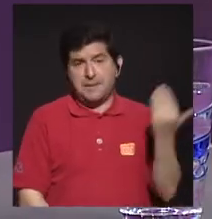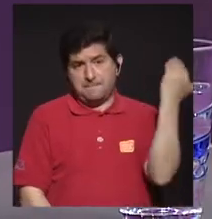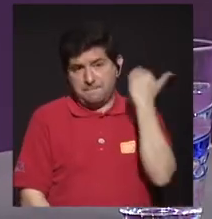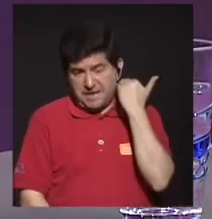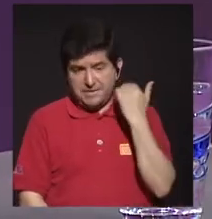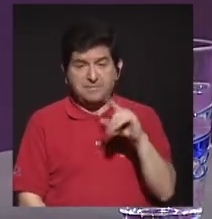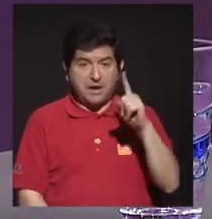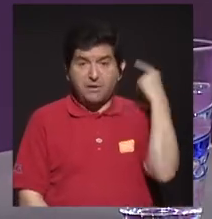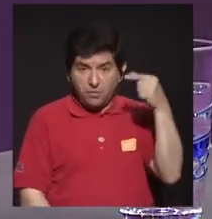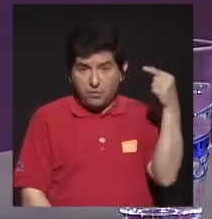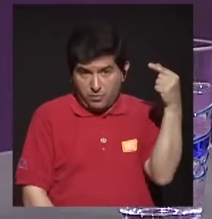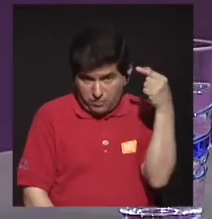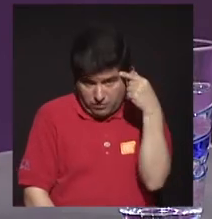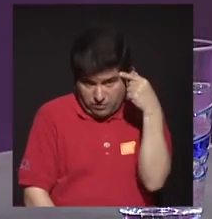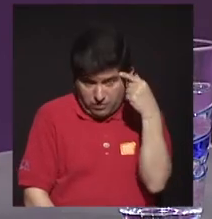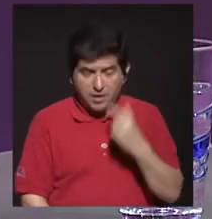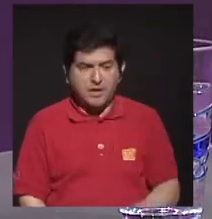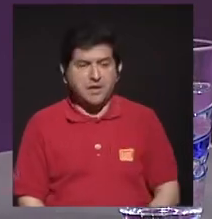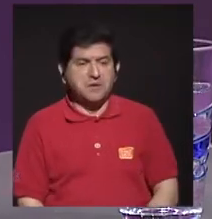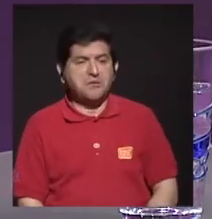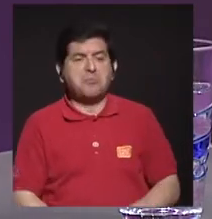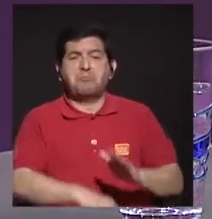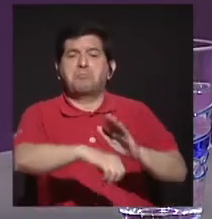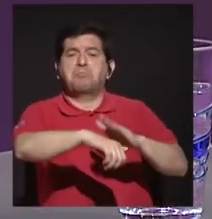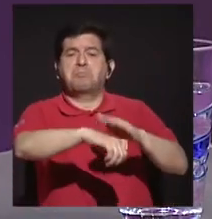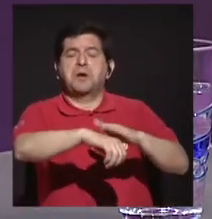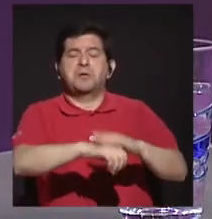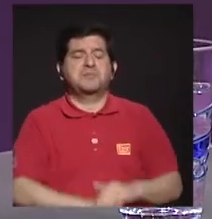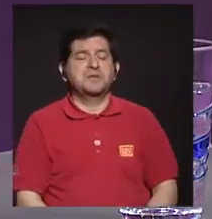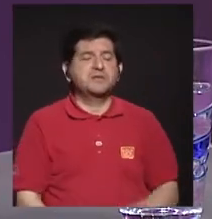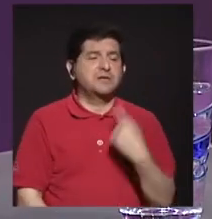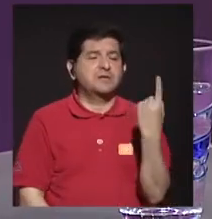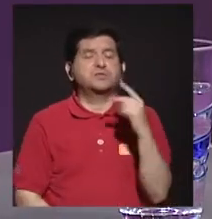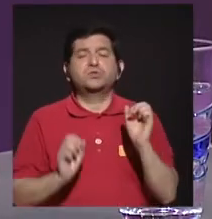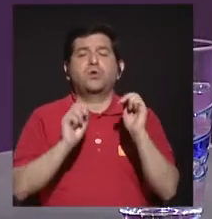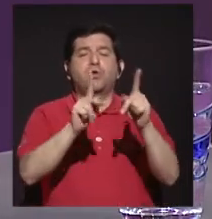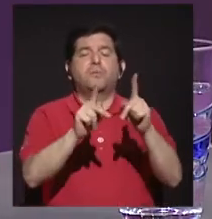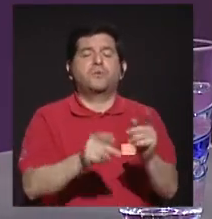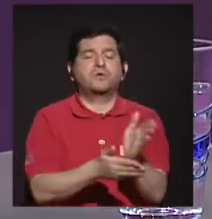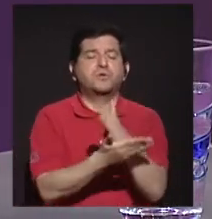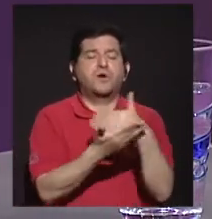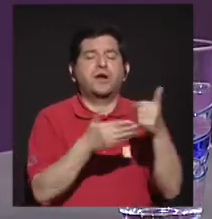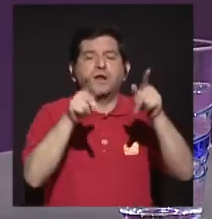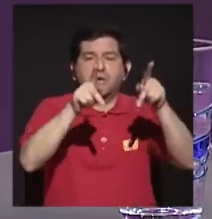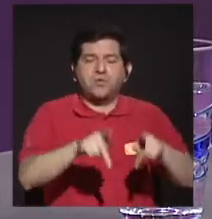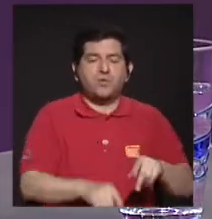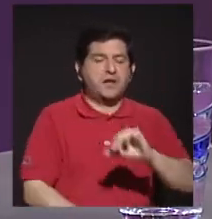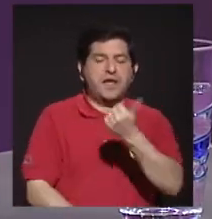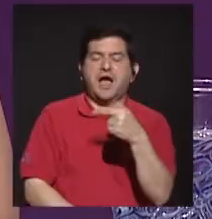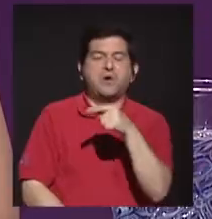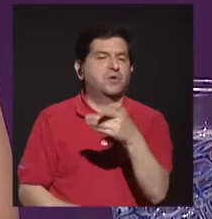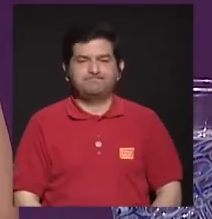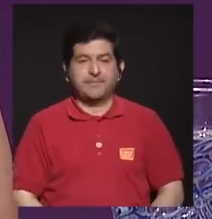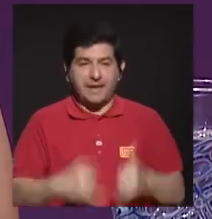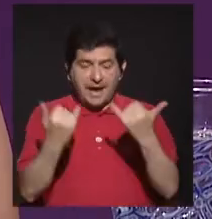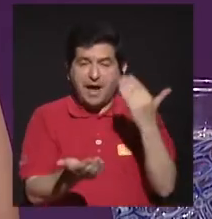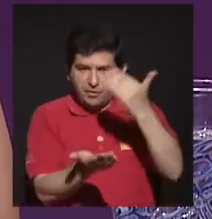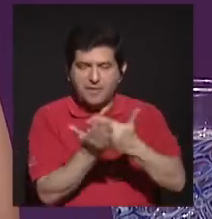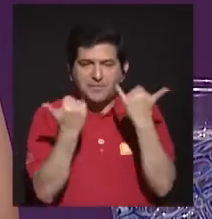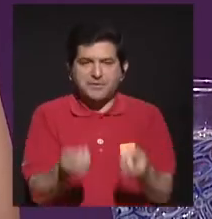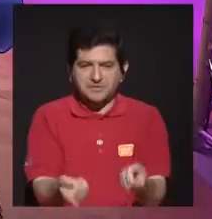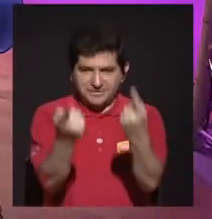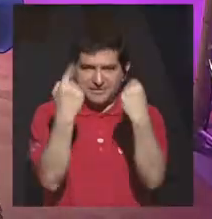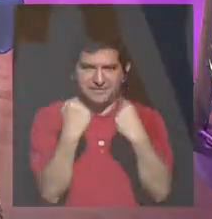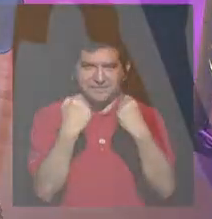un Estado que ha dejado, que ha dado oportunidades solamente para unas personas más que para otras. Vamos a un corte y